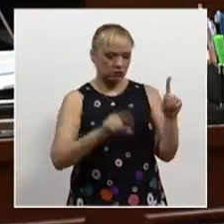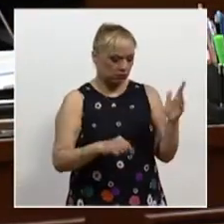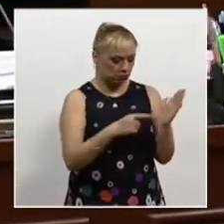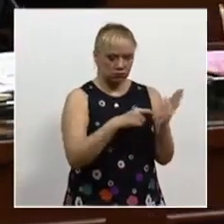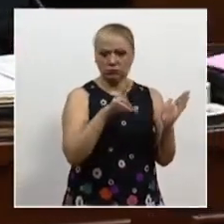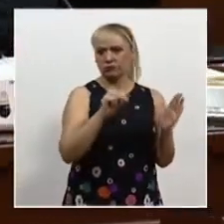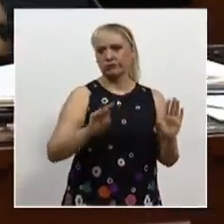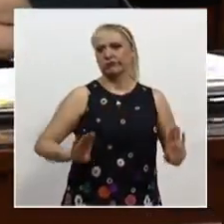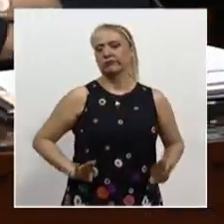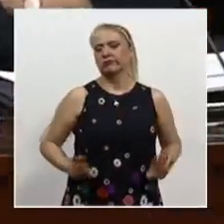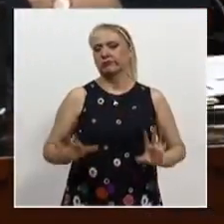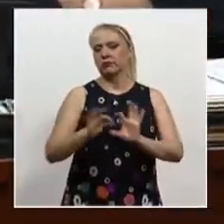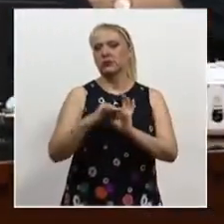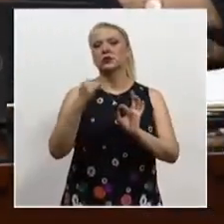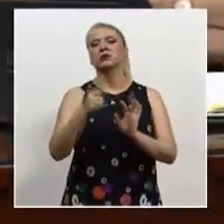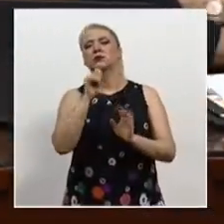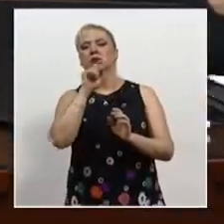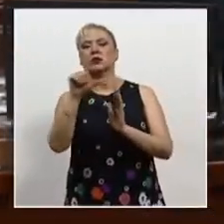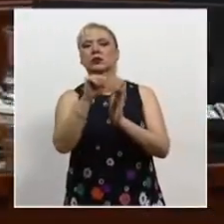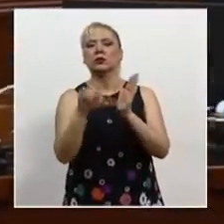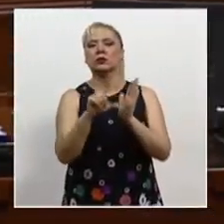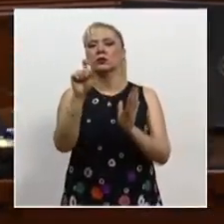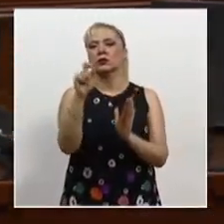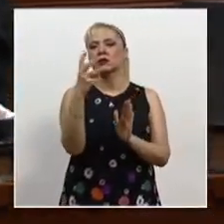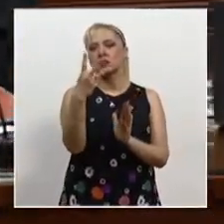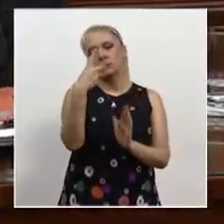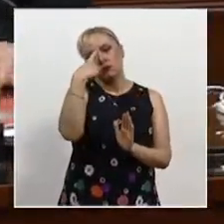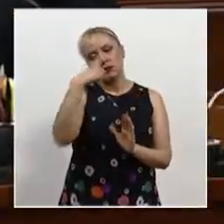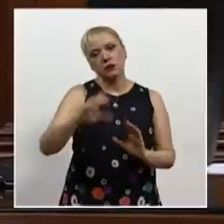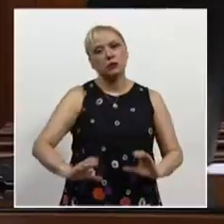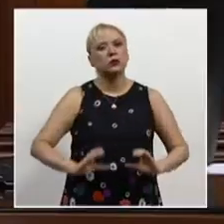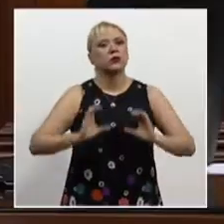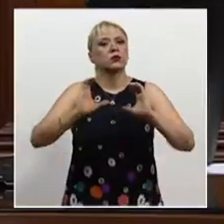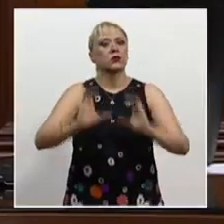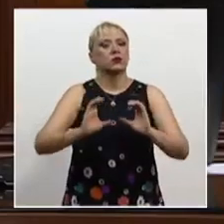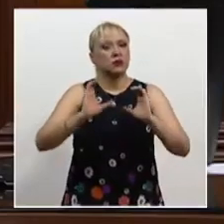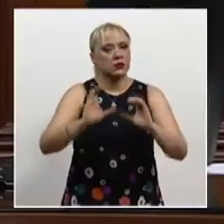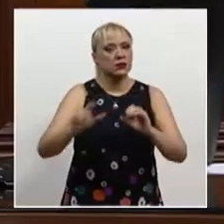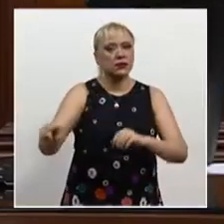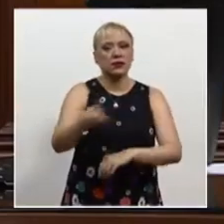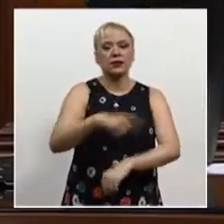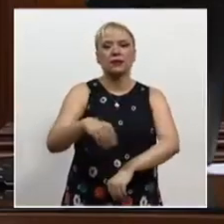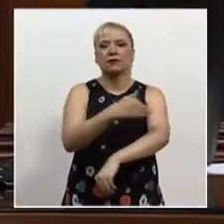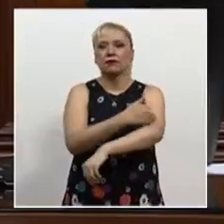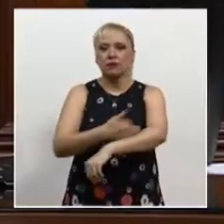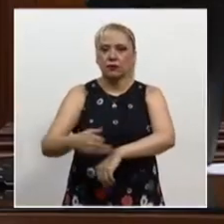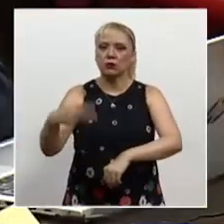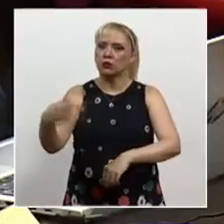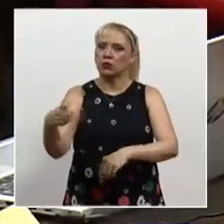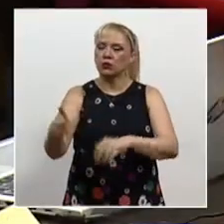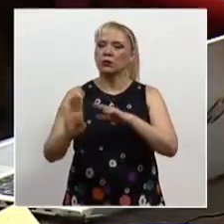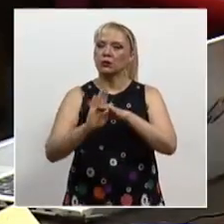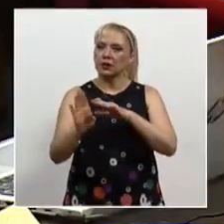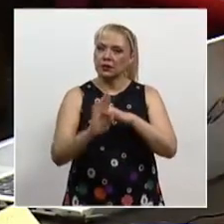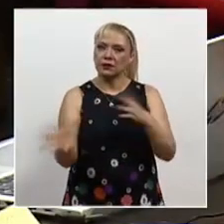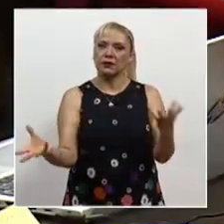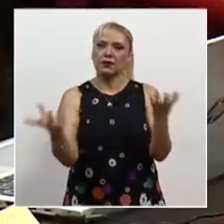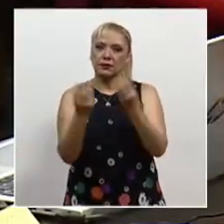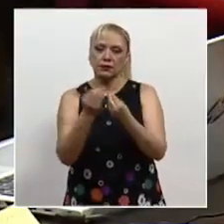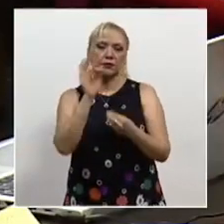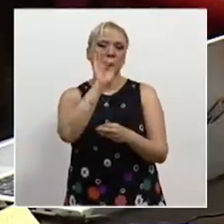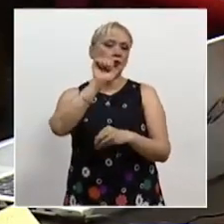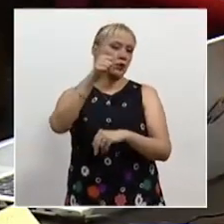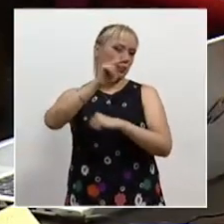artículo 23, que condicionaba el derecho a la preservación de la unidad familiar de las personas migrantes a que las personas